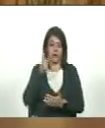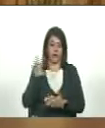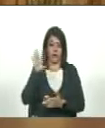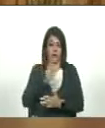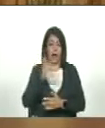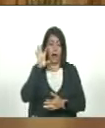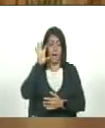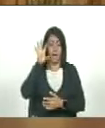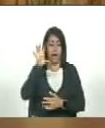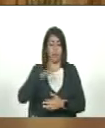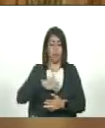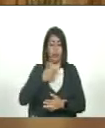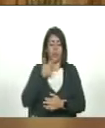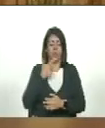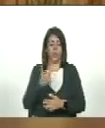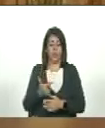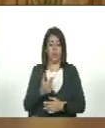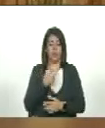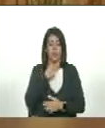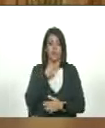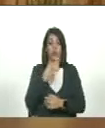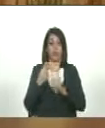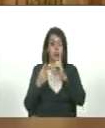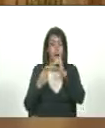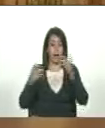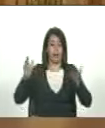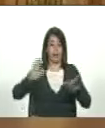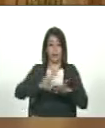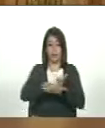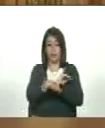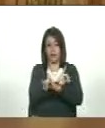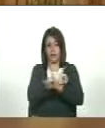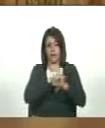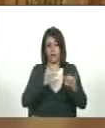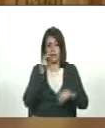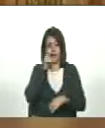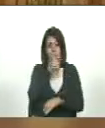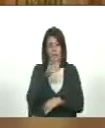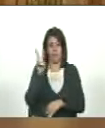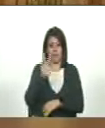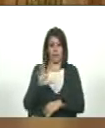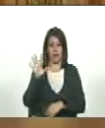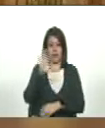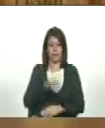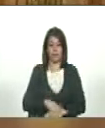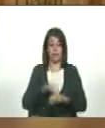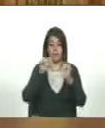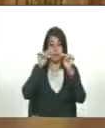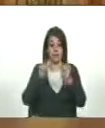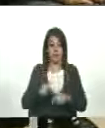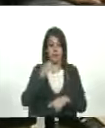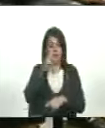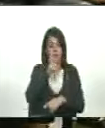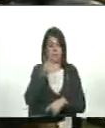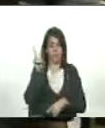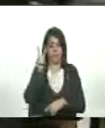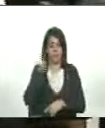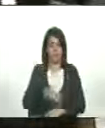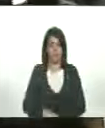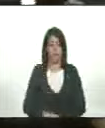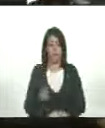frente al país, podamos decir que esas voces malsanas fueron derrotadas por el pueblo venezolano y que hoy el pueblo